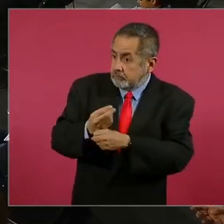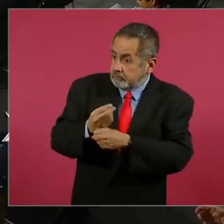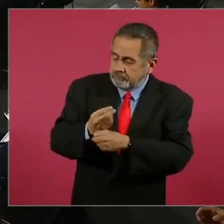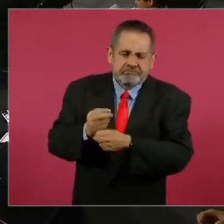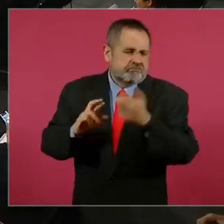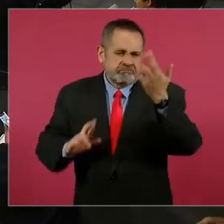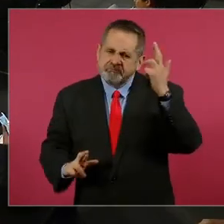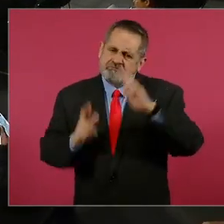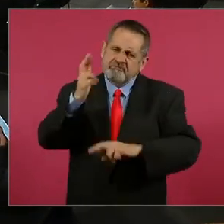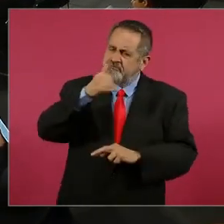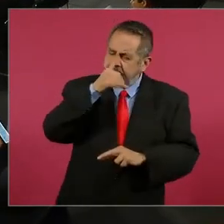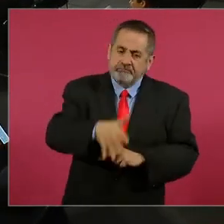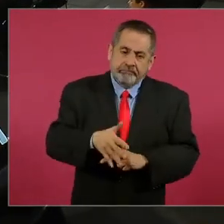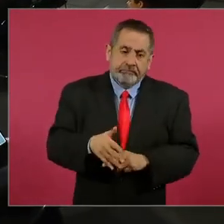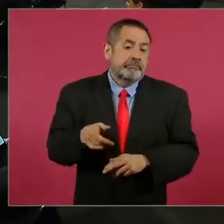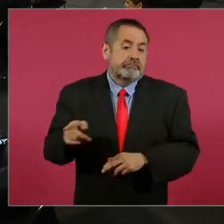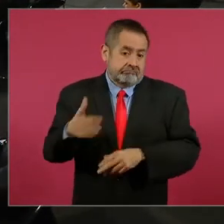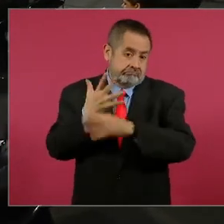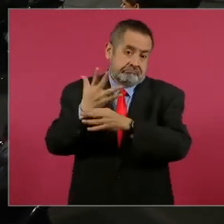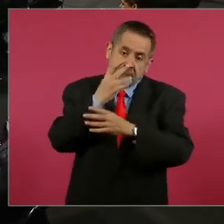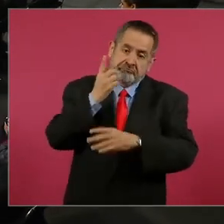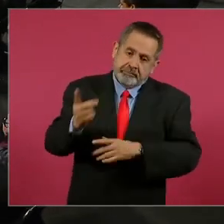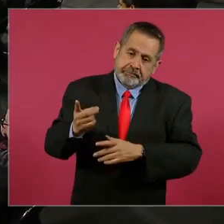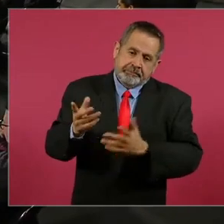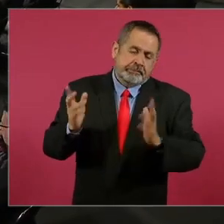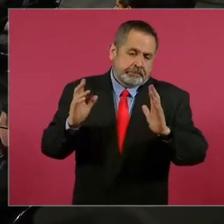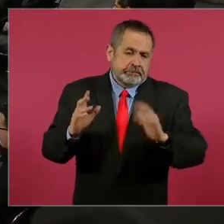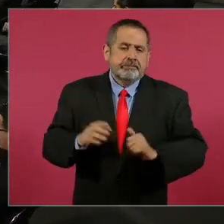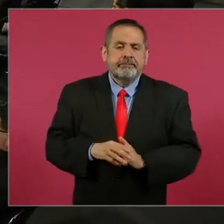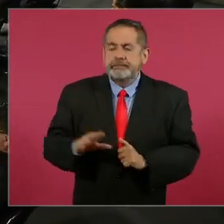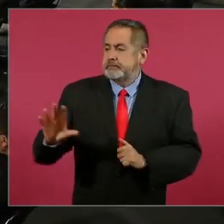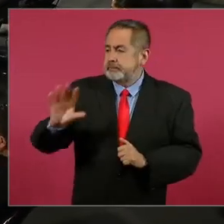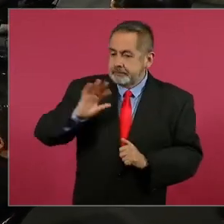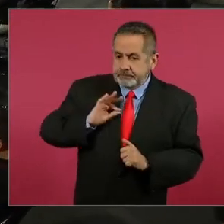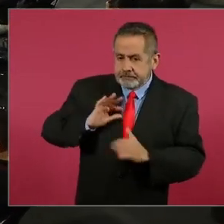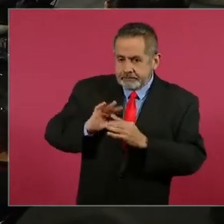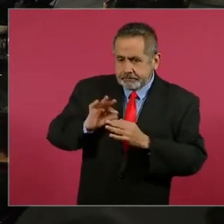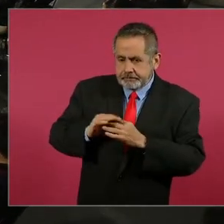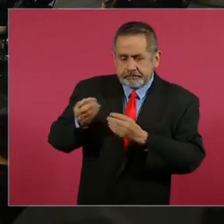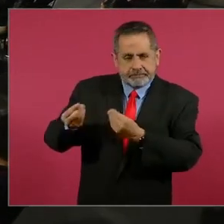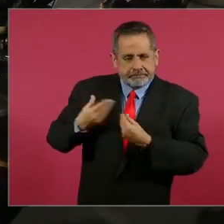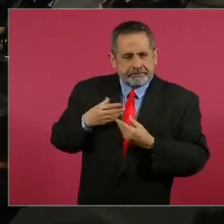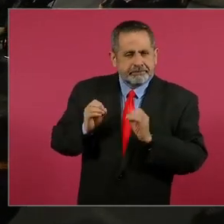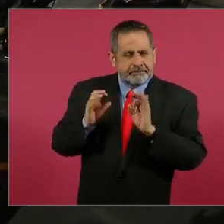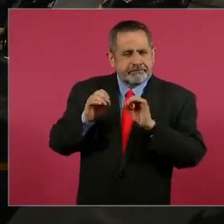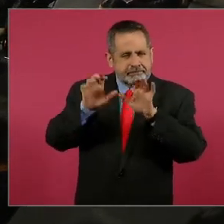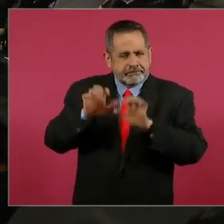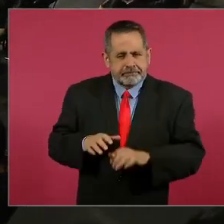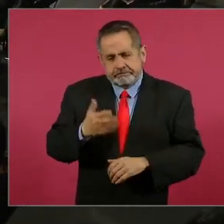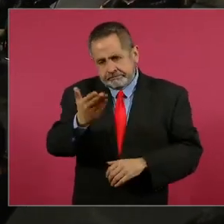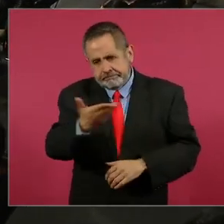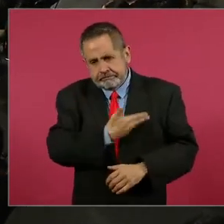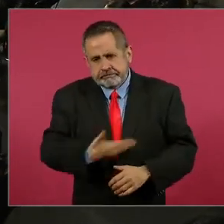revolución? Esa es lo que nos acaba de llegar a la redacción, señor